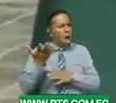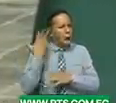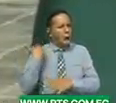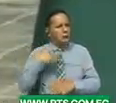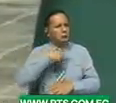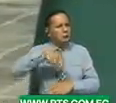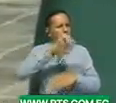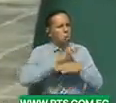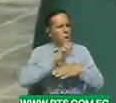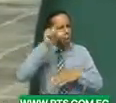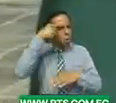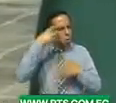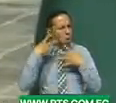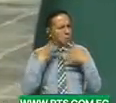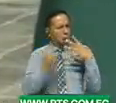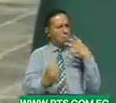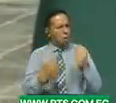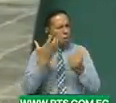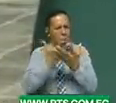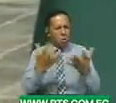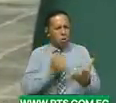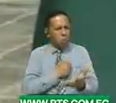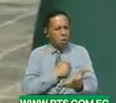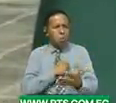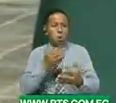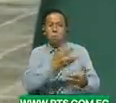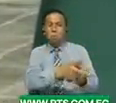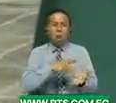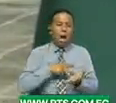las incautaciones de sus bienes.